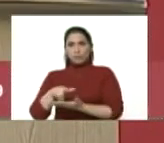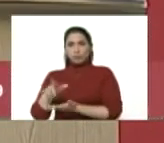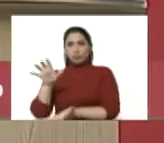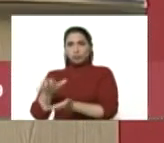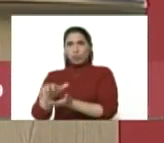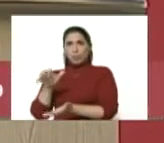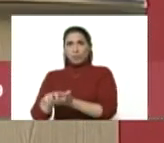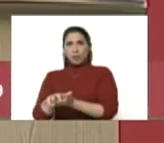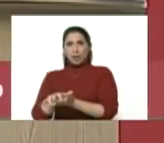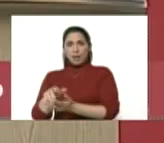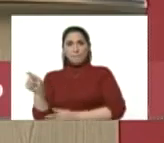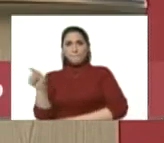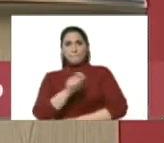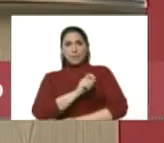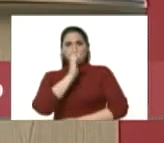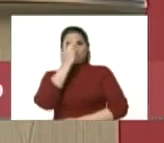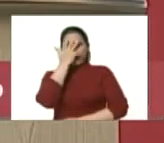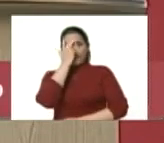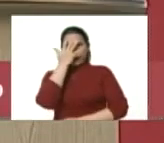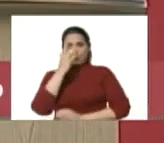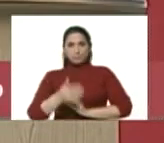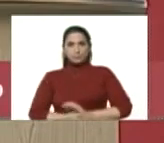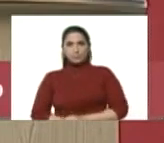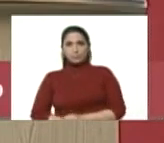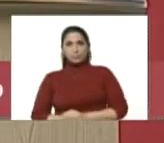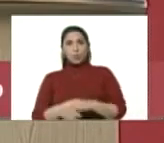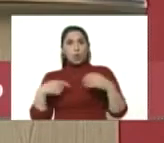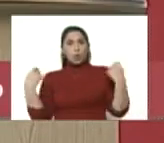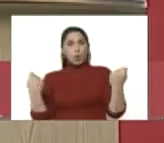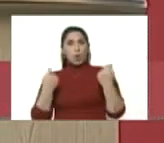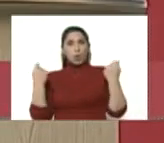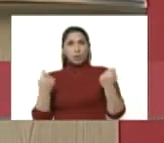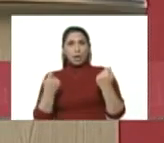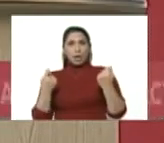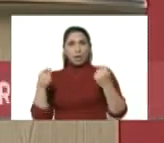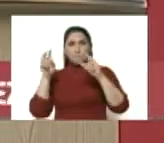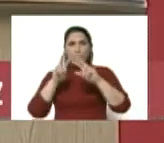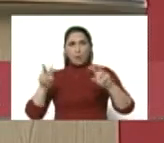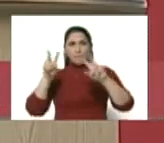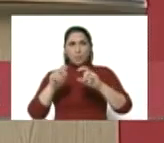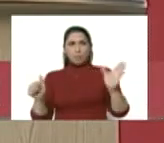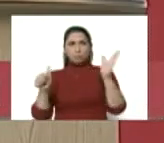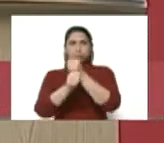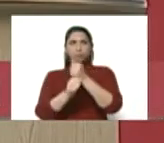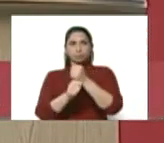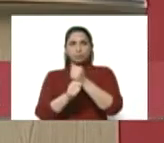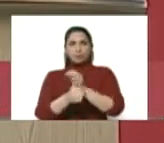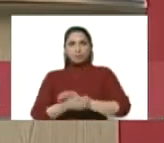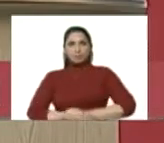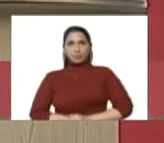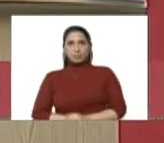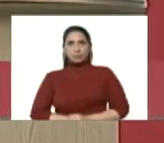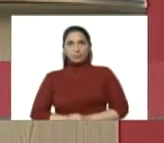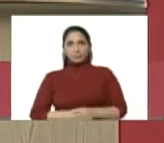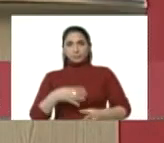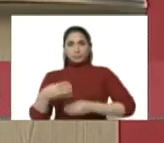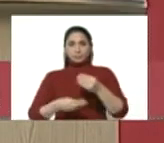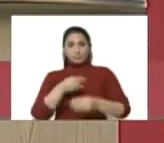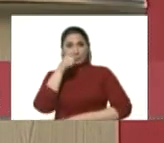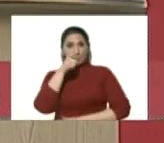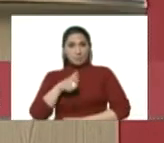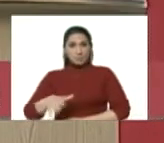familia en el mes de febrero y en una jornada de despistaje masivo que se está realizando a la